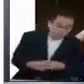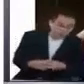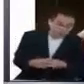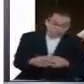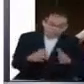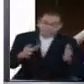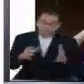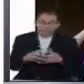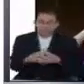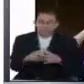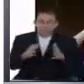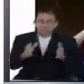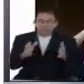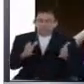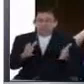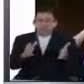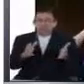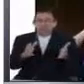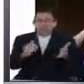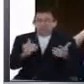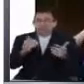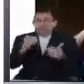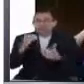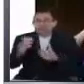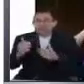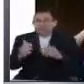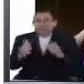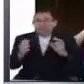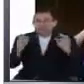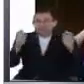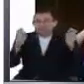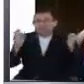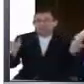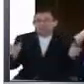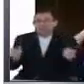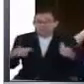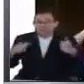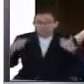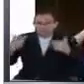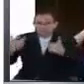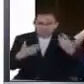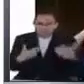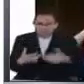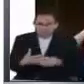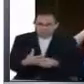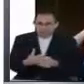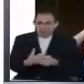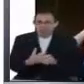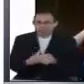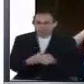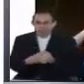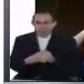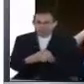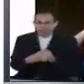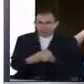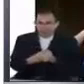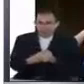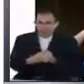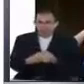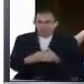Bien, entonces ya se identifica eso. Otra cosa es, traté de identificar que me hablara en español para poder comunicar, la comunicación es